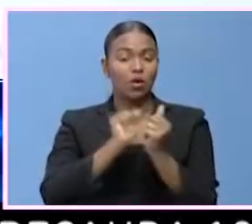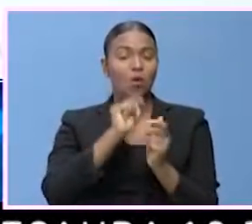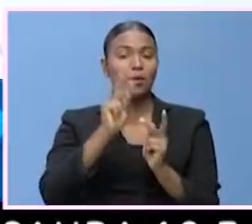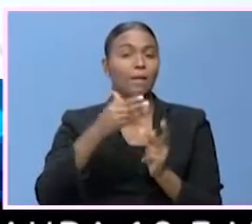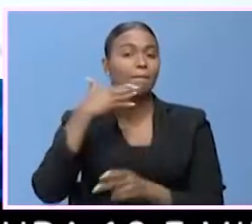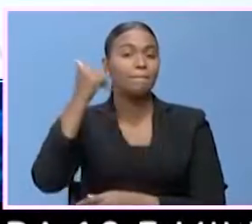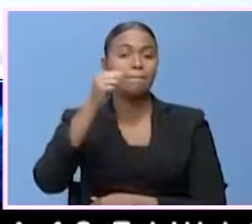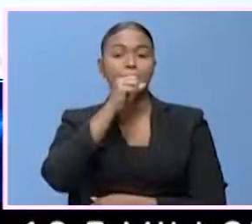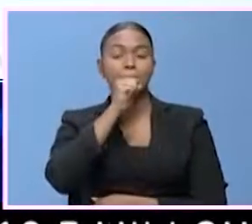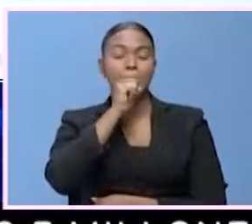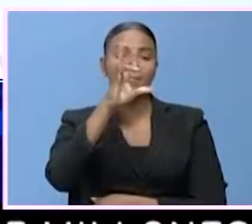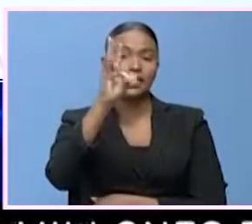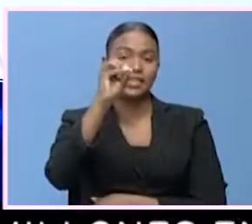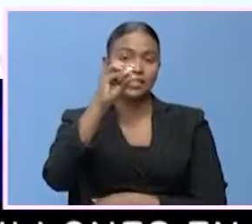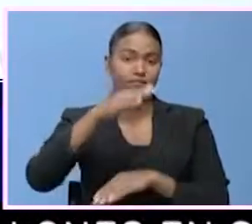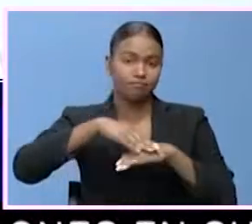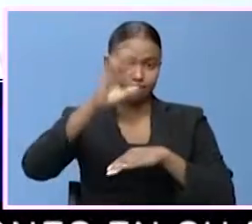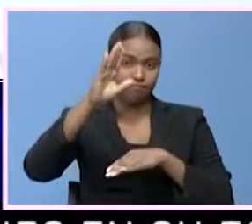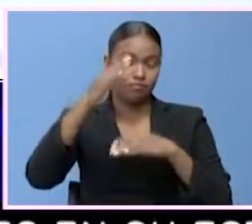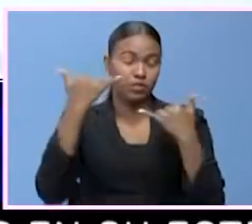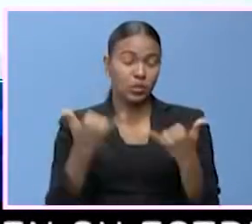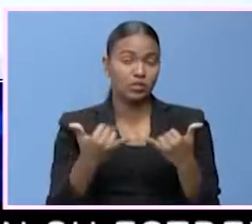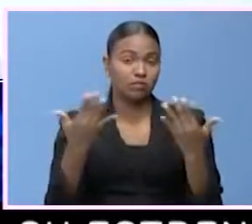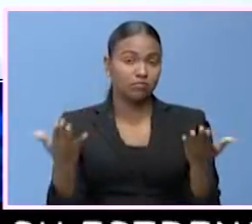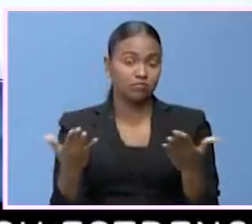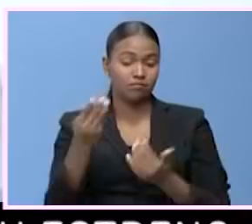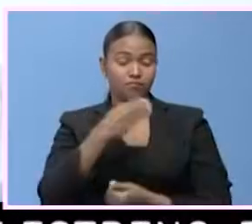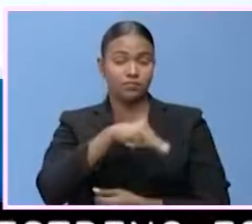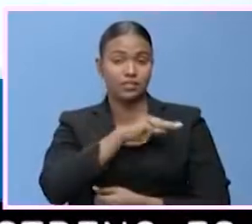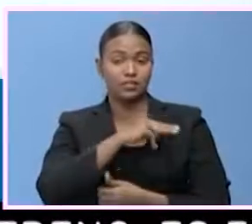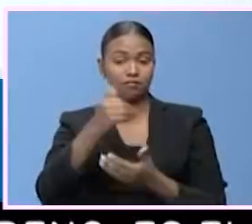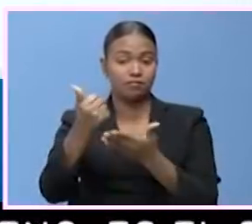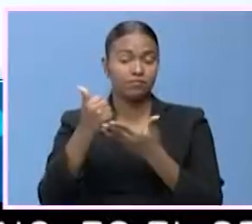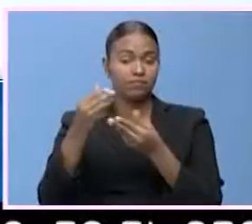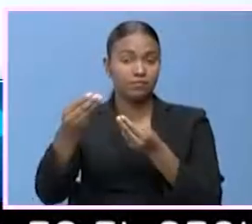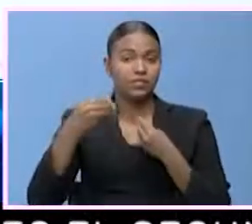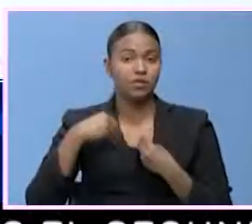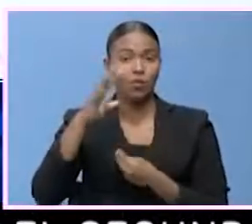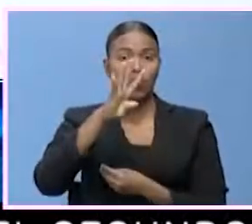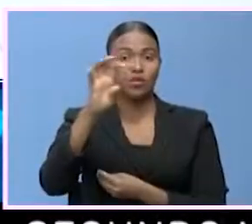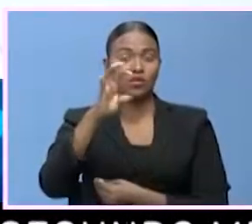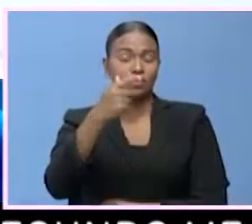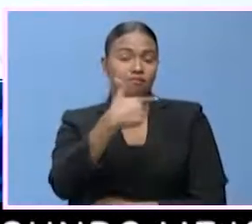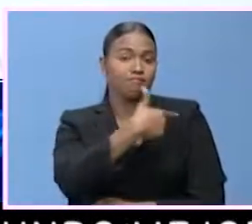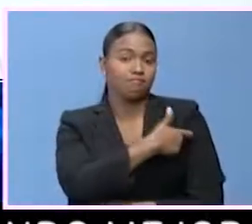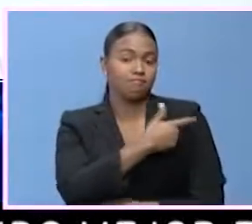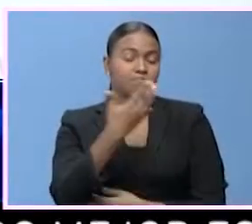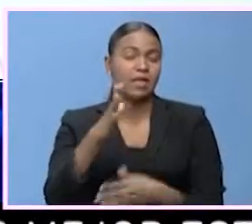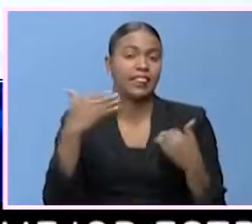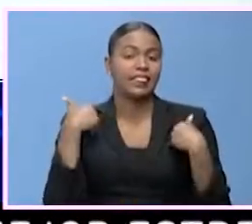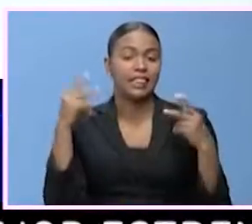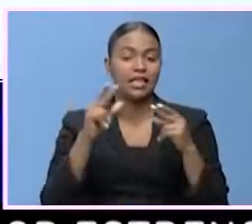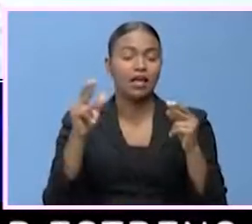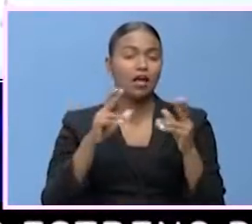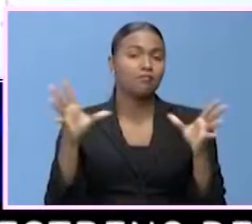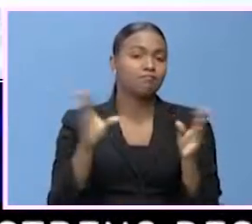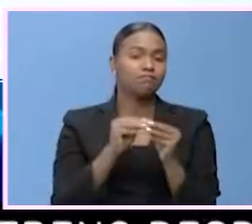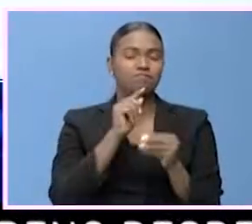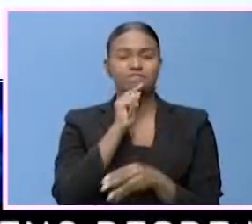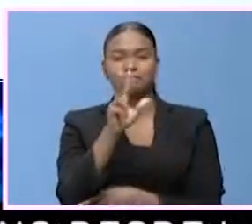mayores de 70 años. Hoy el ministerio nos facilitó 400 dosis. Ya tenemos un promedio